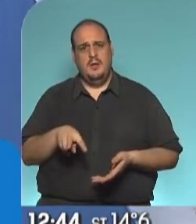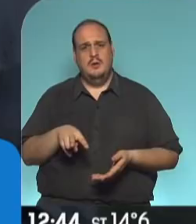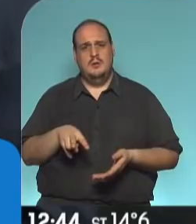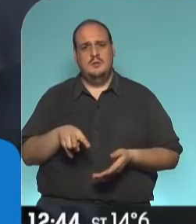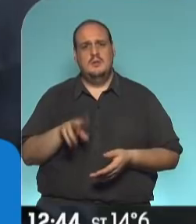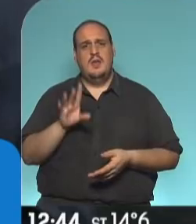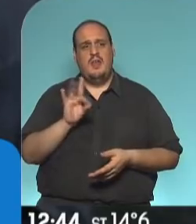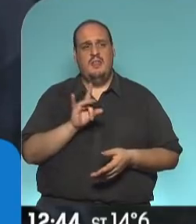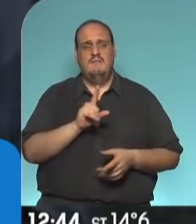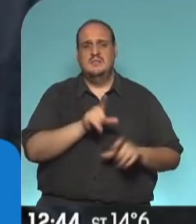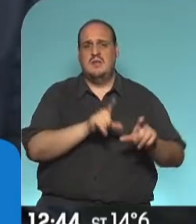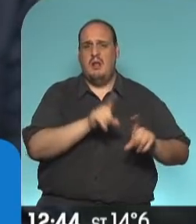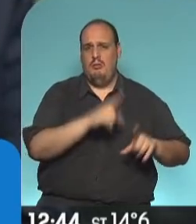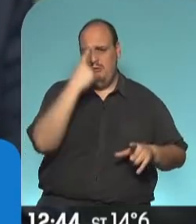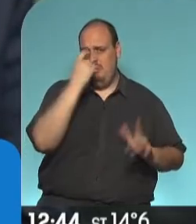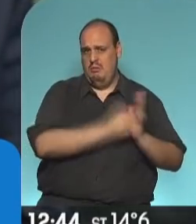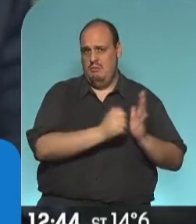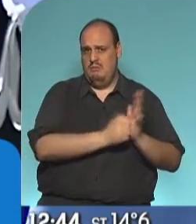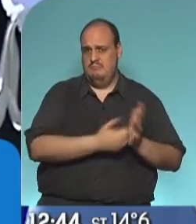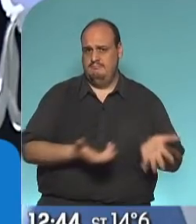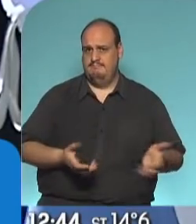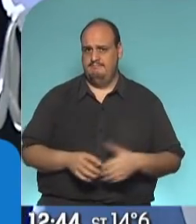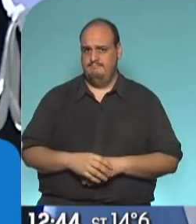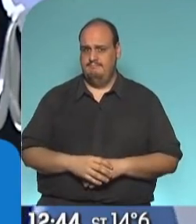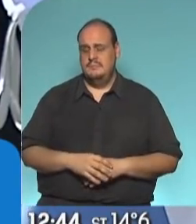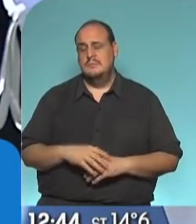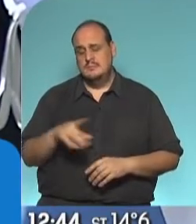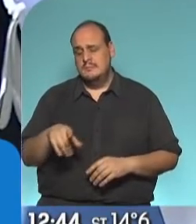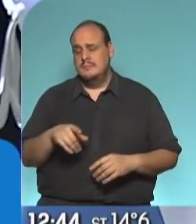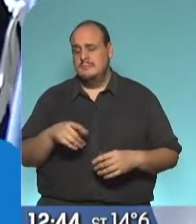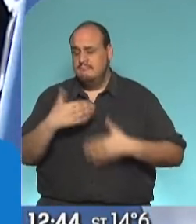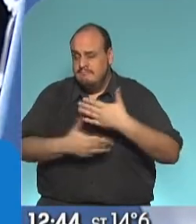frente a la necedad de los otros. Cuán difícil es.